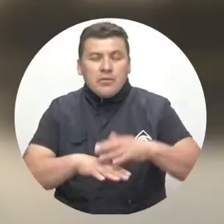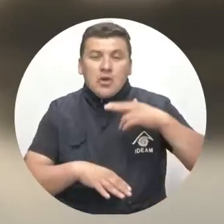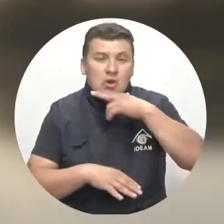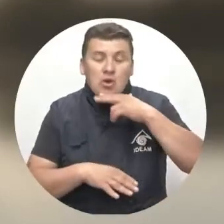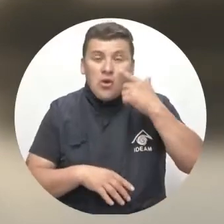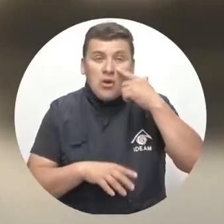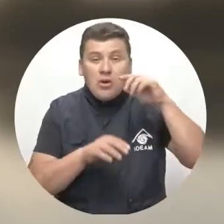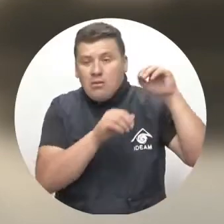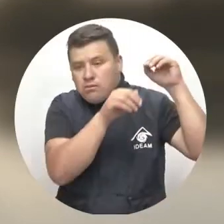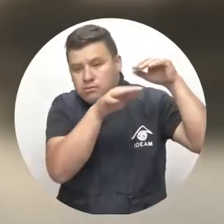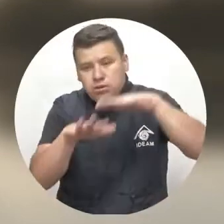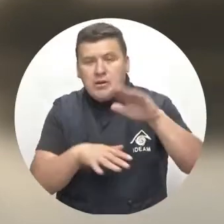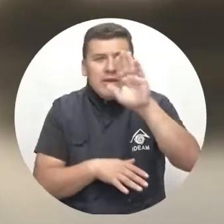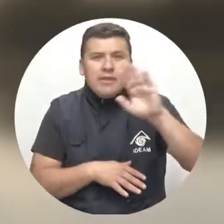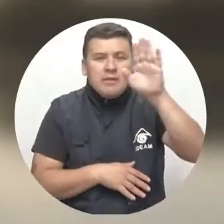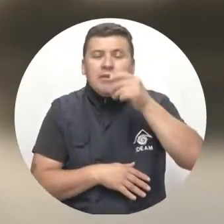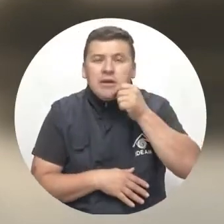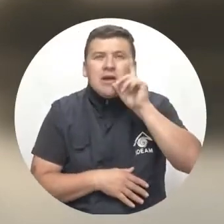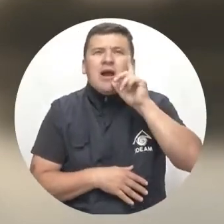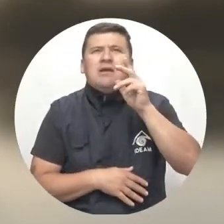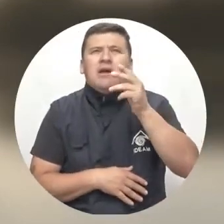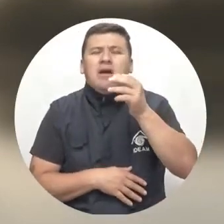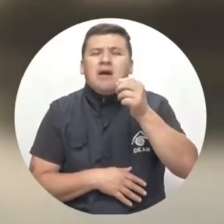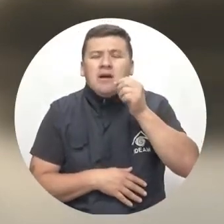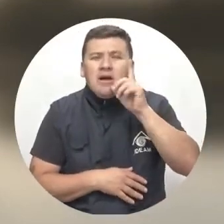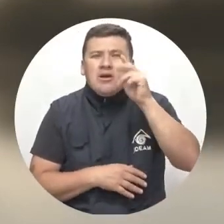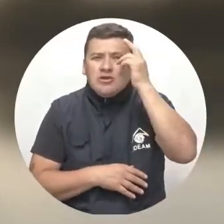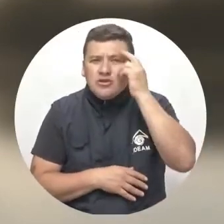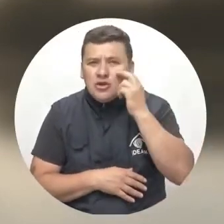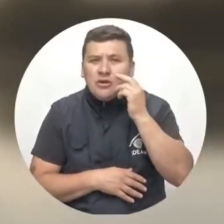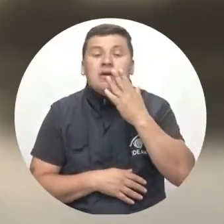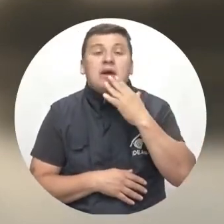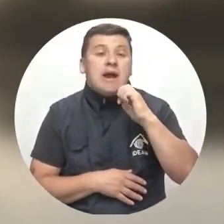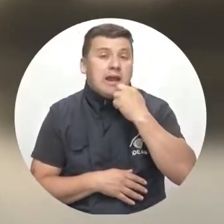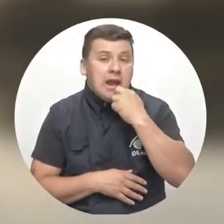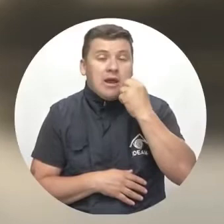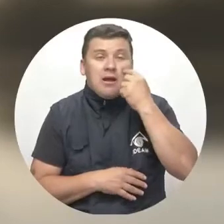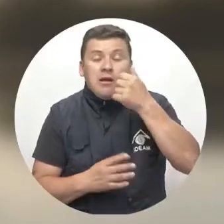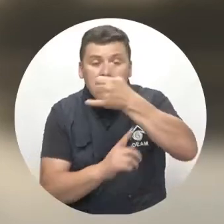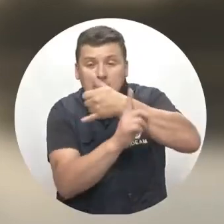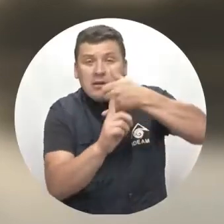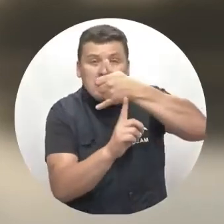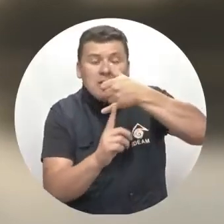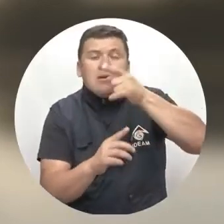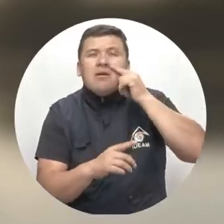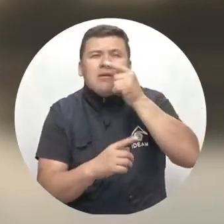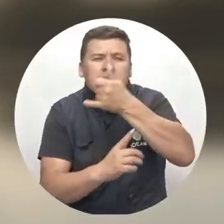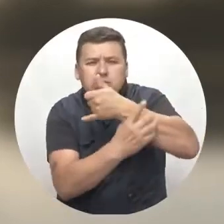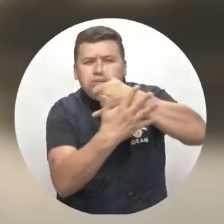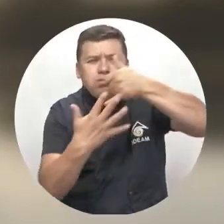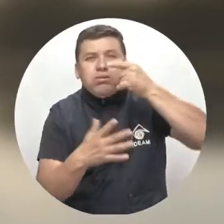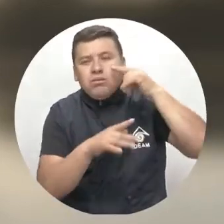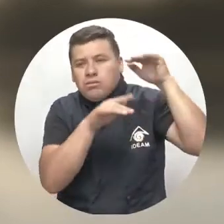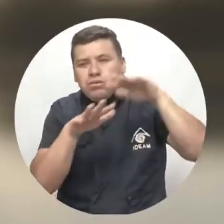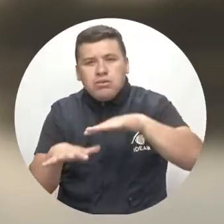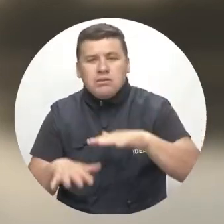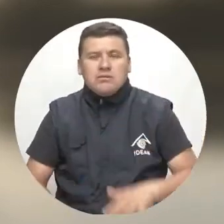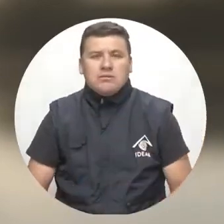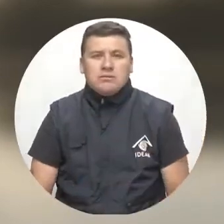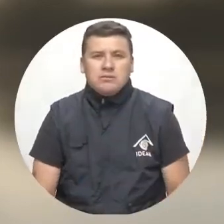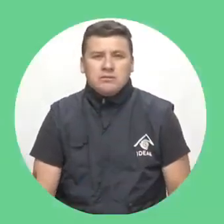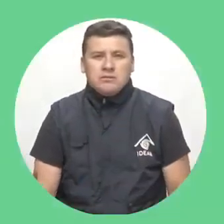Alerta roja por derrumbes en los departamentos de Caldas, Cauca y Chocó. Y alerta naranja en el Caribe, la zona andina y en otros sectores del Pacífico.